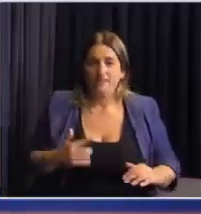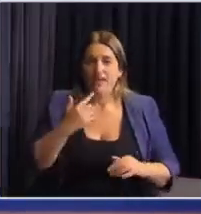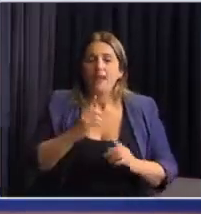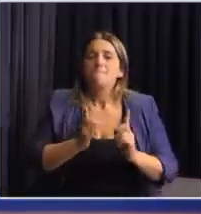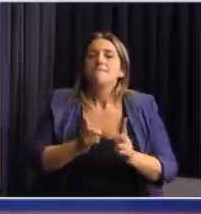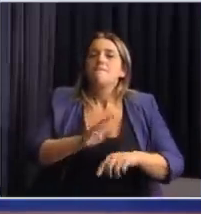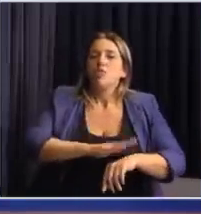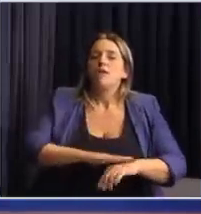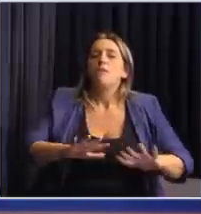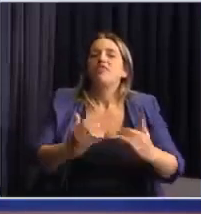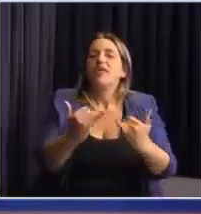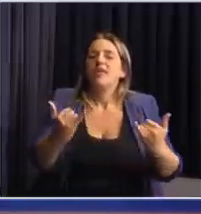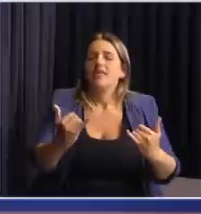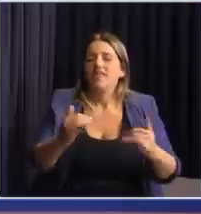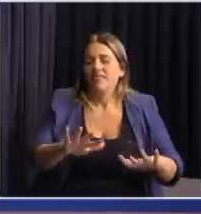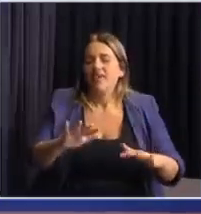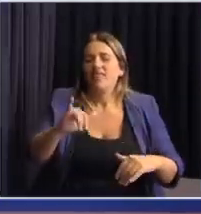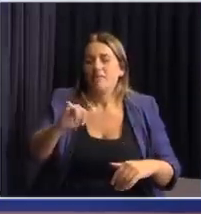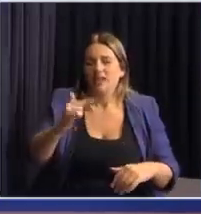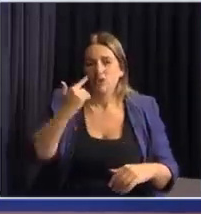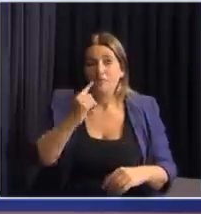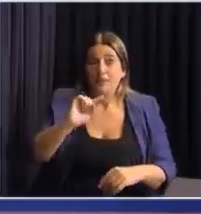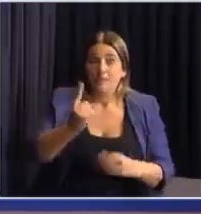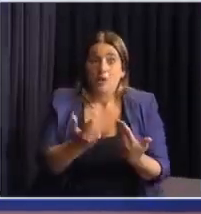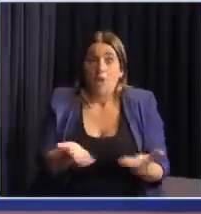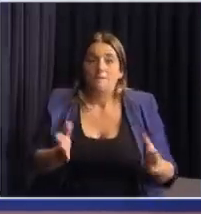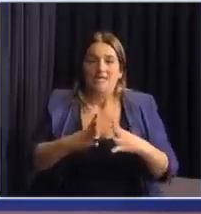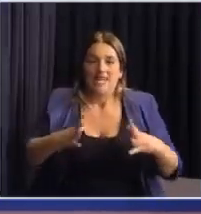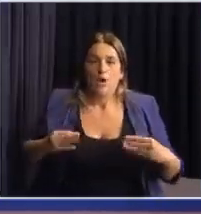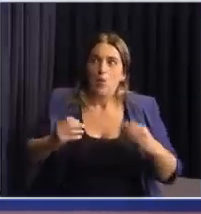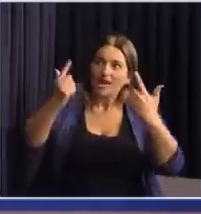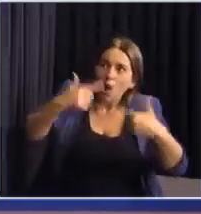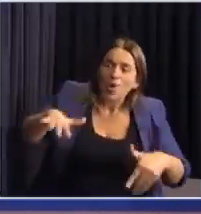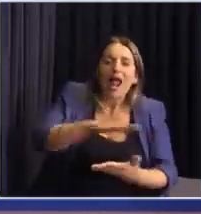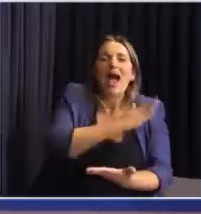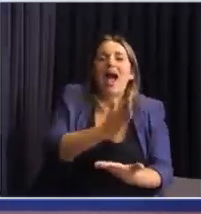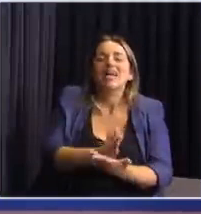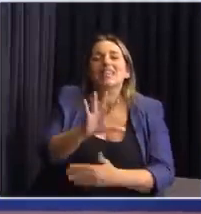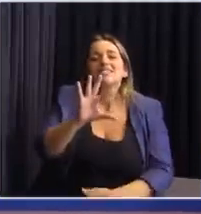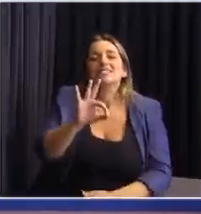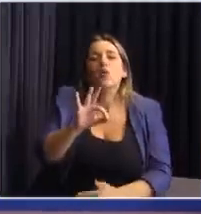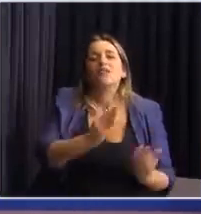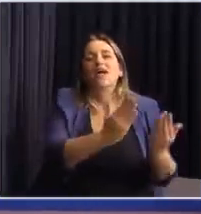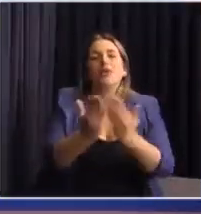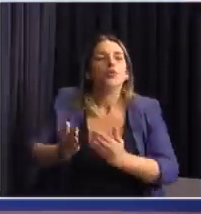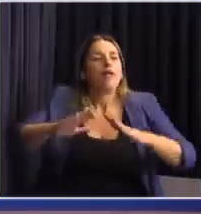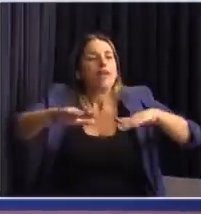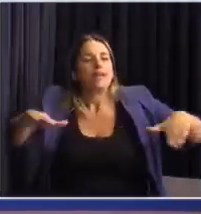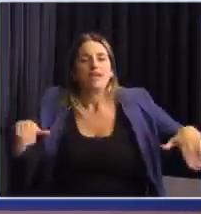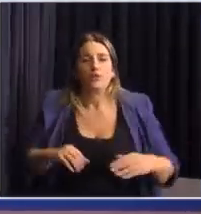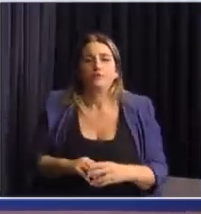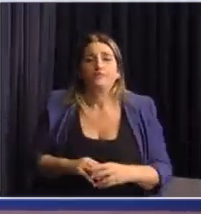a la vez. Primero, las escuelas rurales de hasta 50 niños, escuelas que no